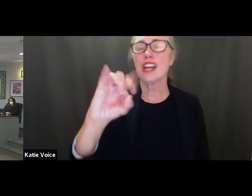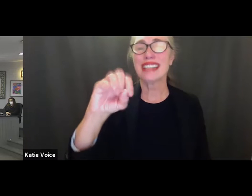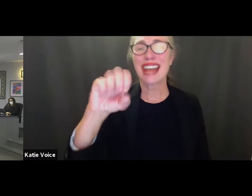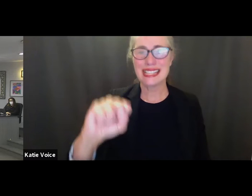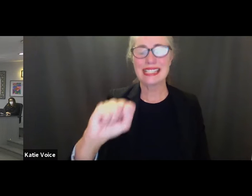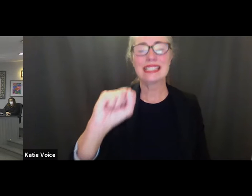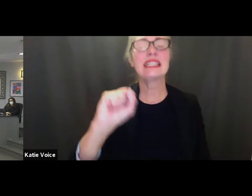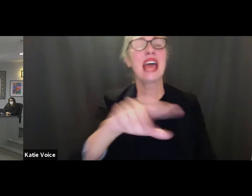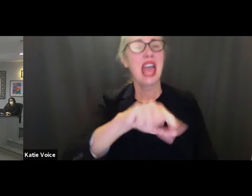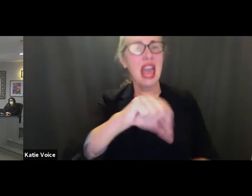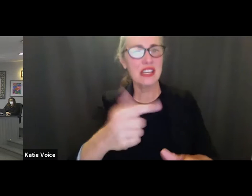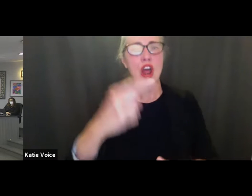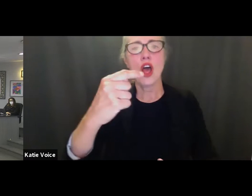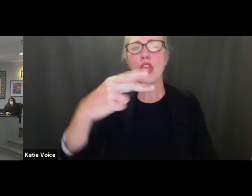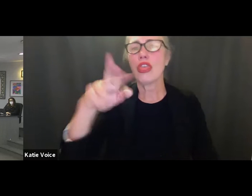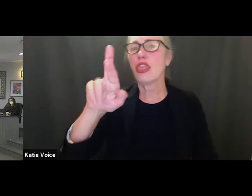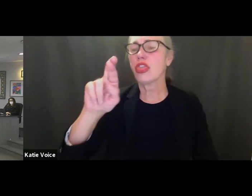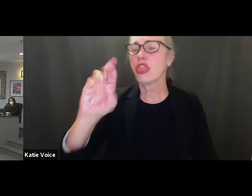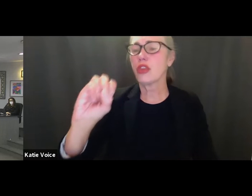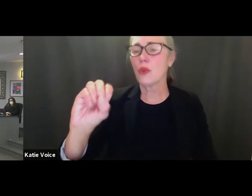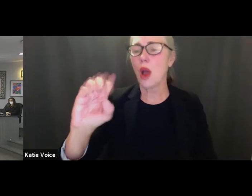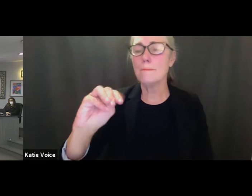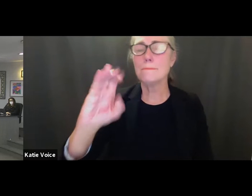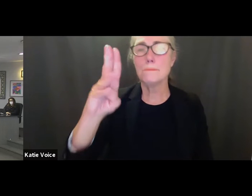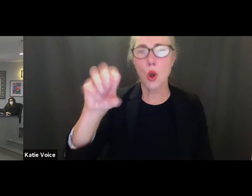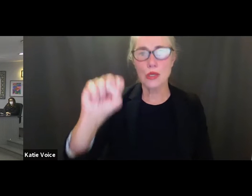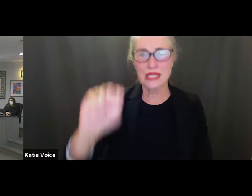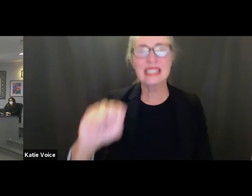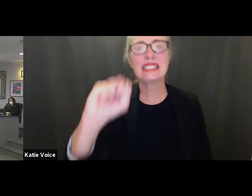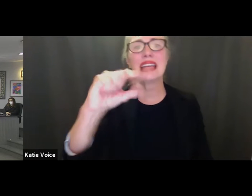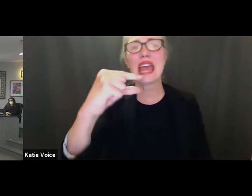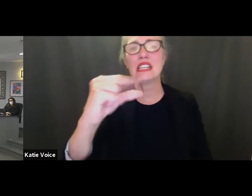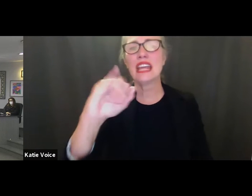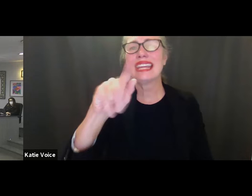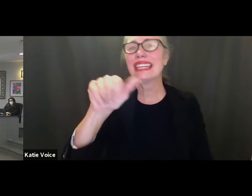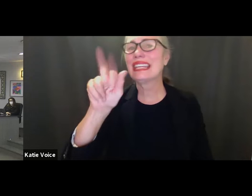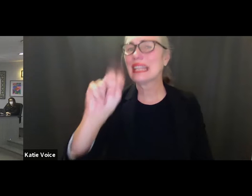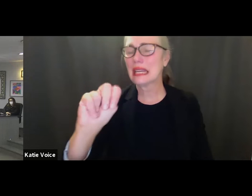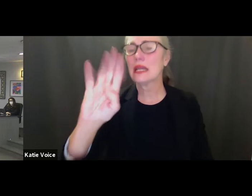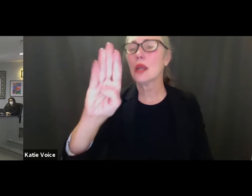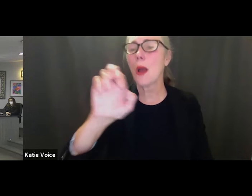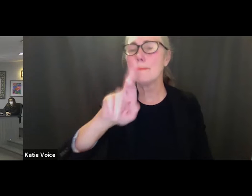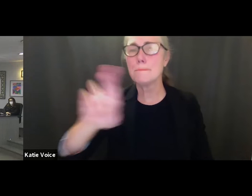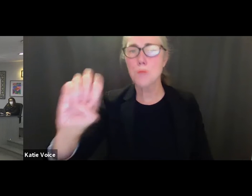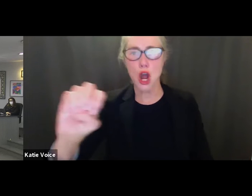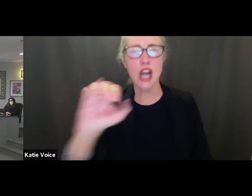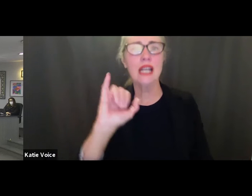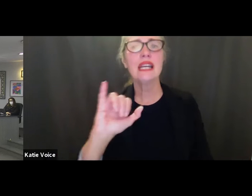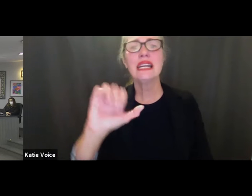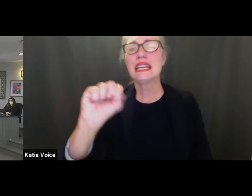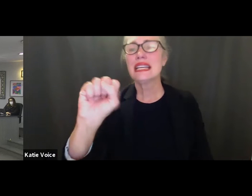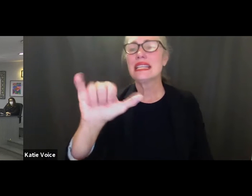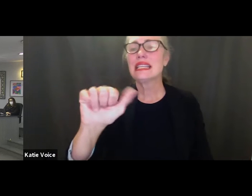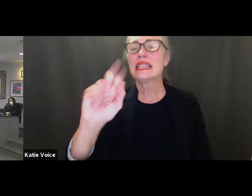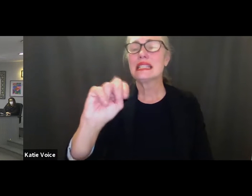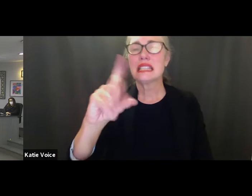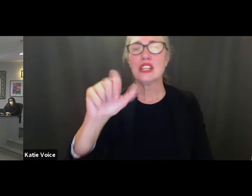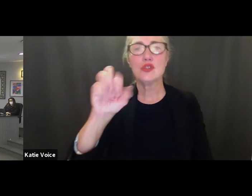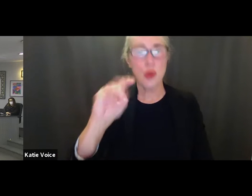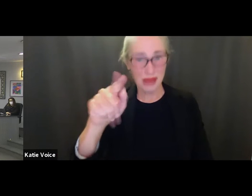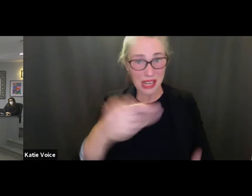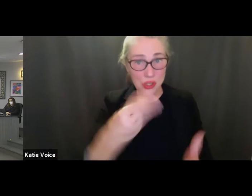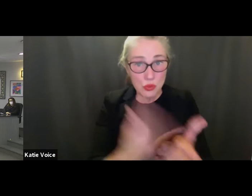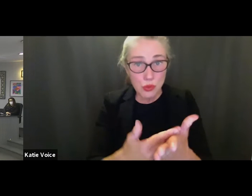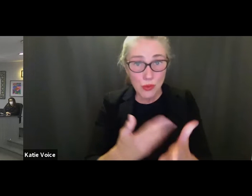fueron contagiados de COVID. Pueden sufrir problemas de los pulmones. ¿Pueden ustedes comprobar que